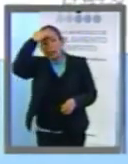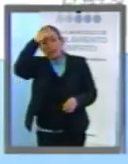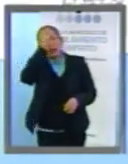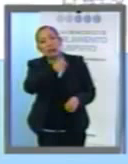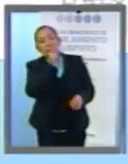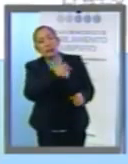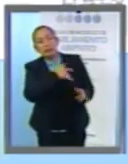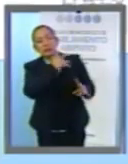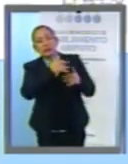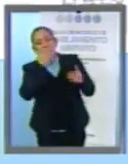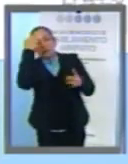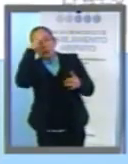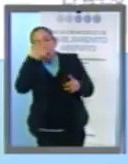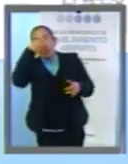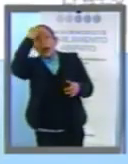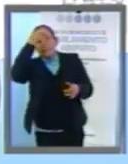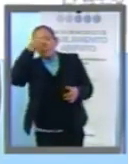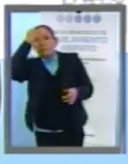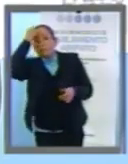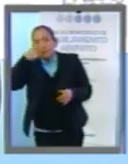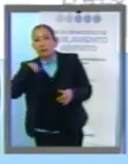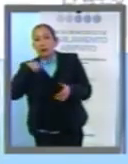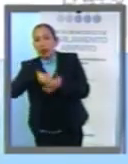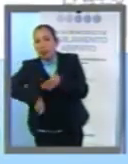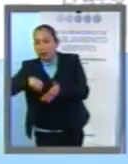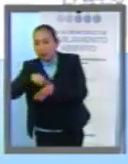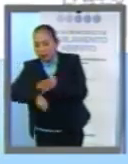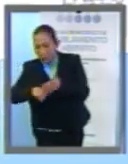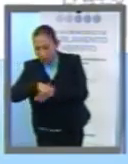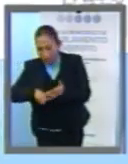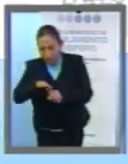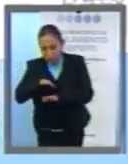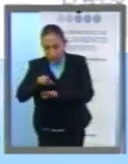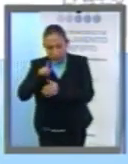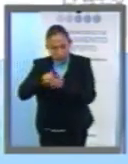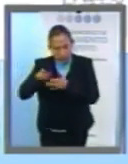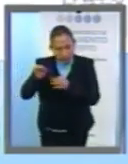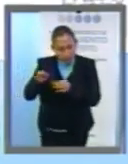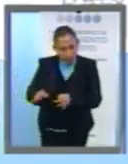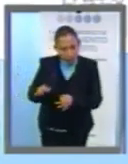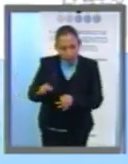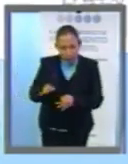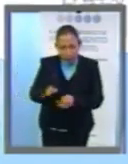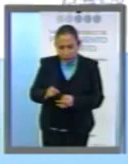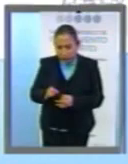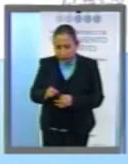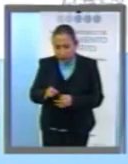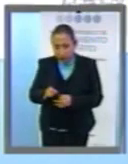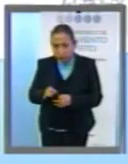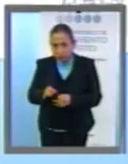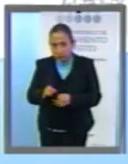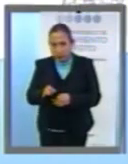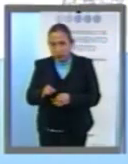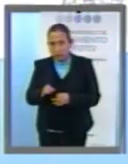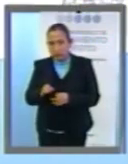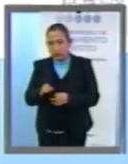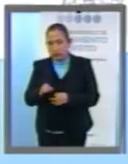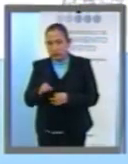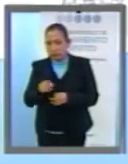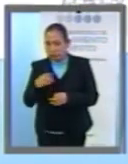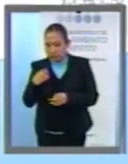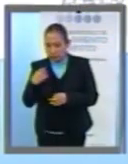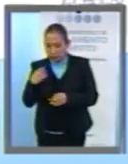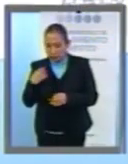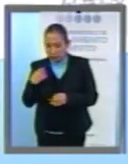de las experiencias y particularmente de lo que nos surgió en el propio Instituto de Transparencia, y que un asunto que es importante ser